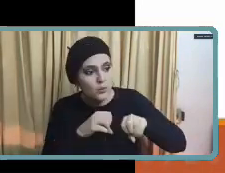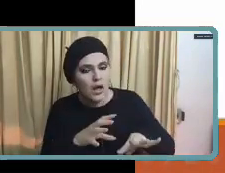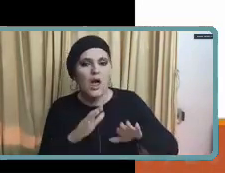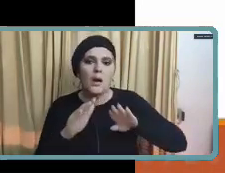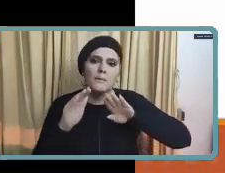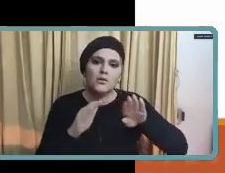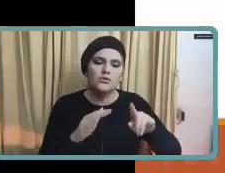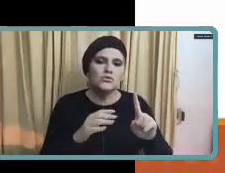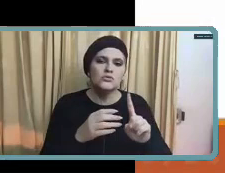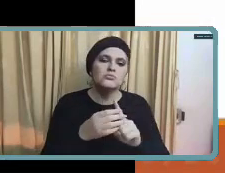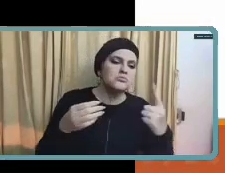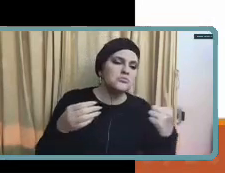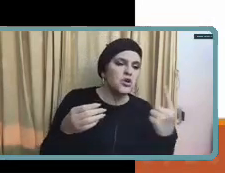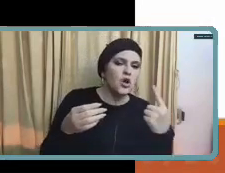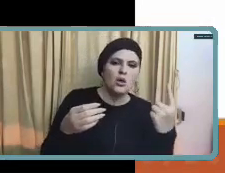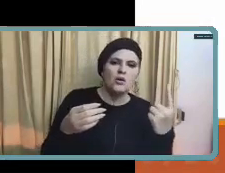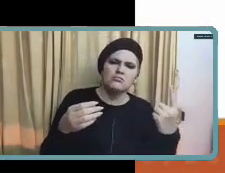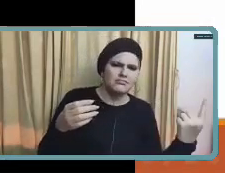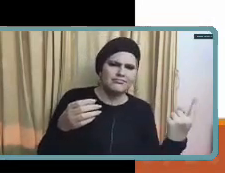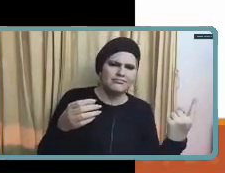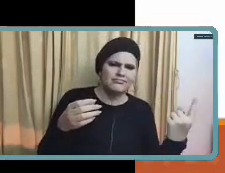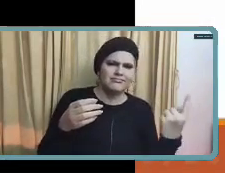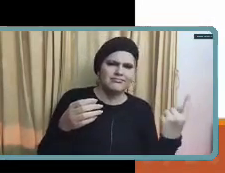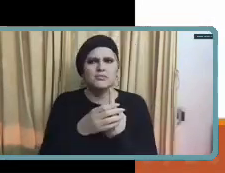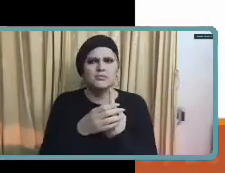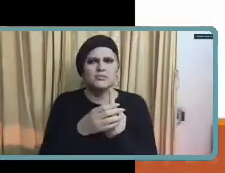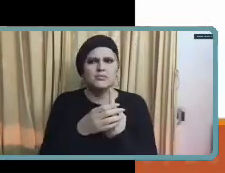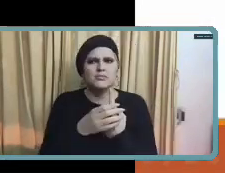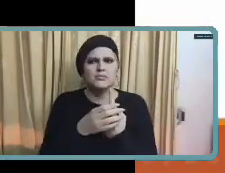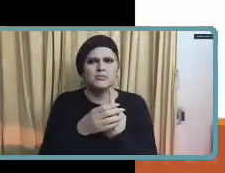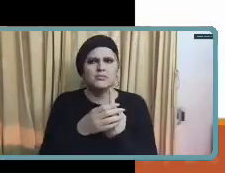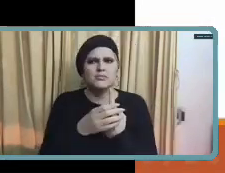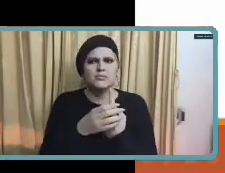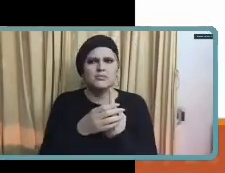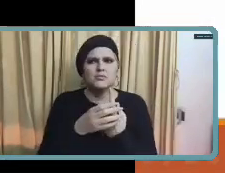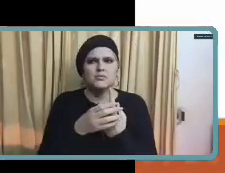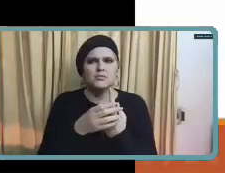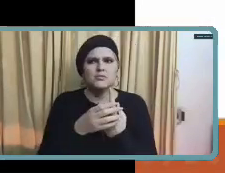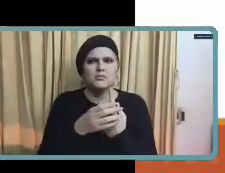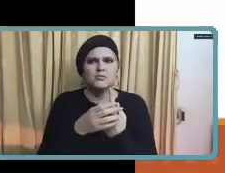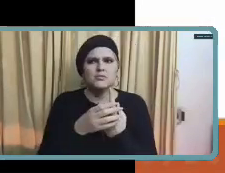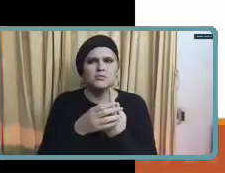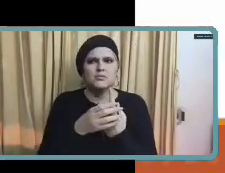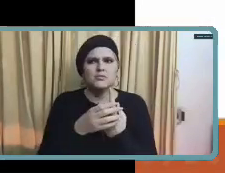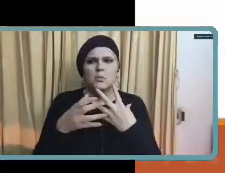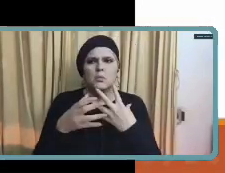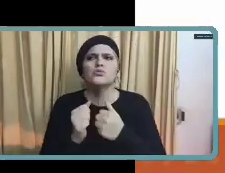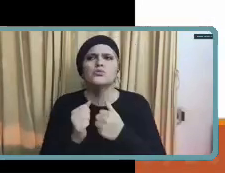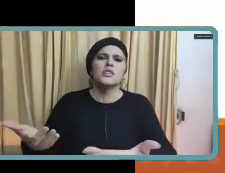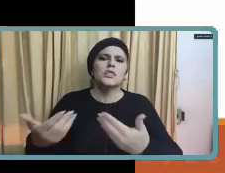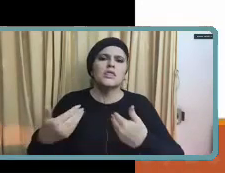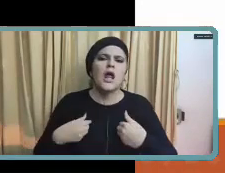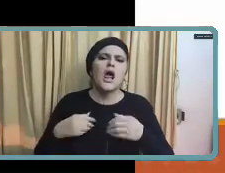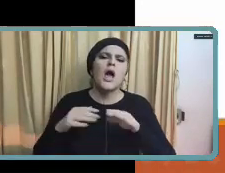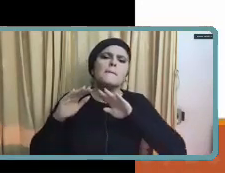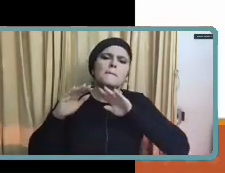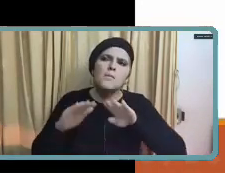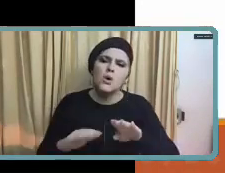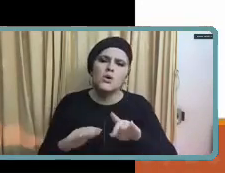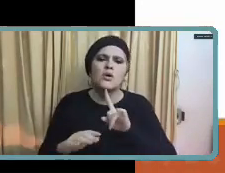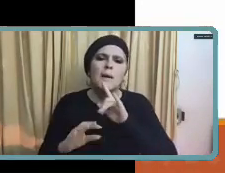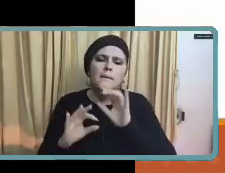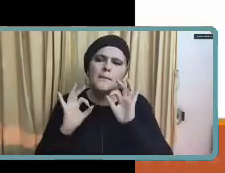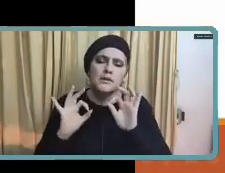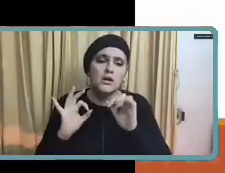escuelas ordinarias y lugares normales de la comunidad, y tengo que recibir el apoyo especial en esos lugares. Tengo algo que enseñar a los niños